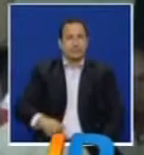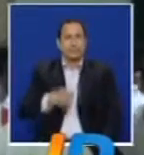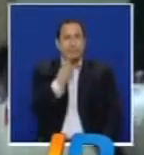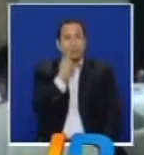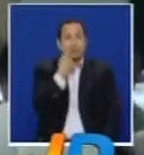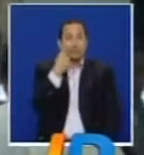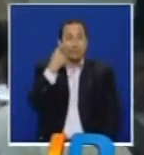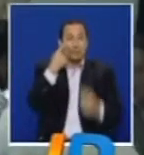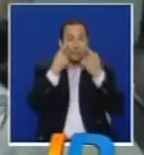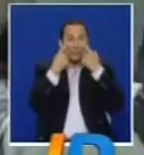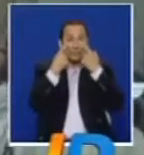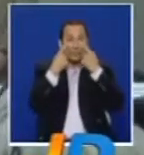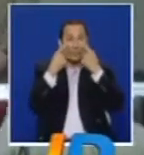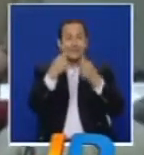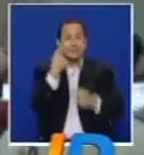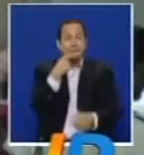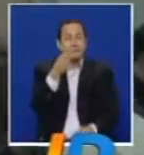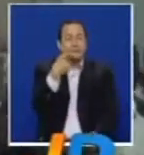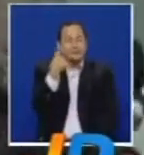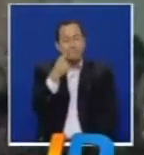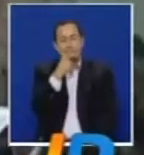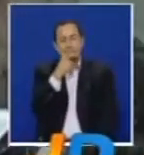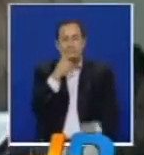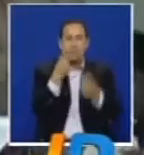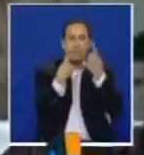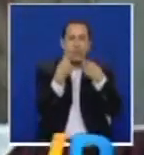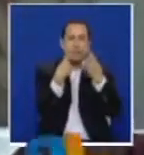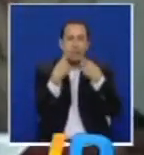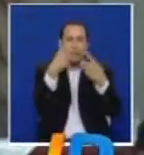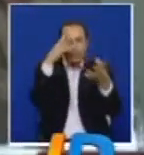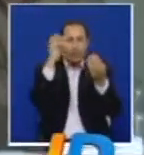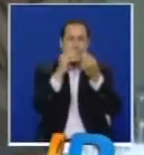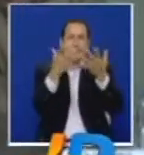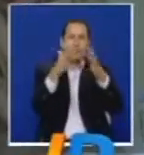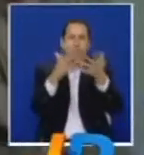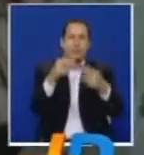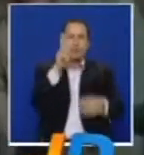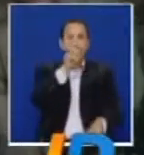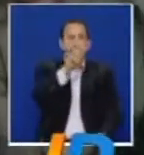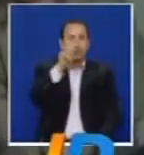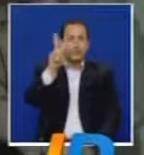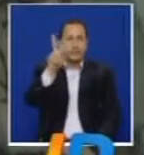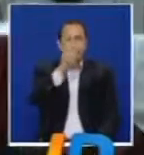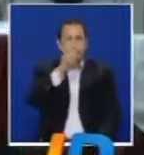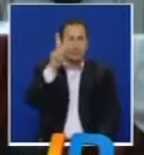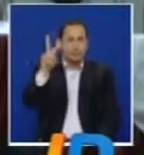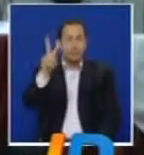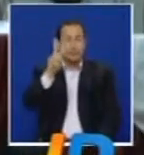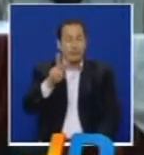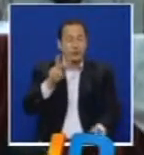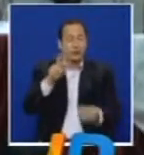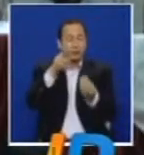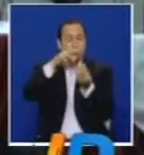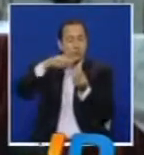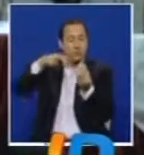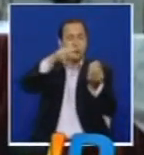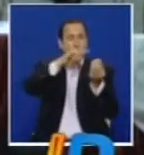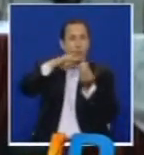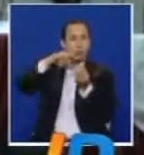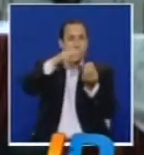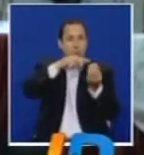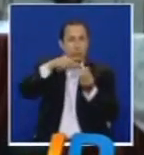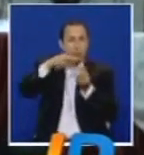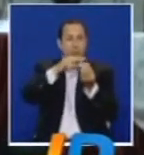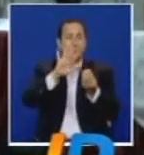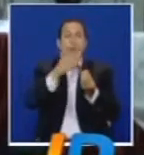refrendó los acuerdos que se llegaron entre la comunidad de Los Pastos, que reúne a unos 22 resguardos indígenas, el presidente